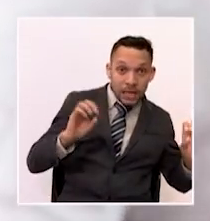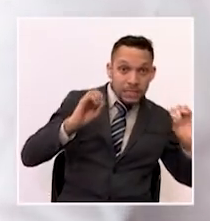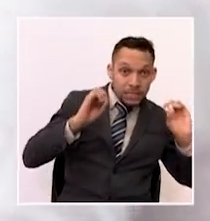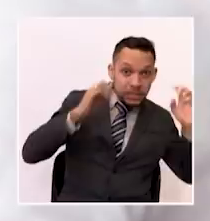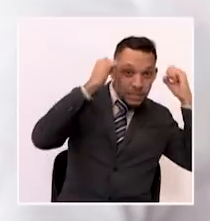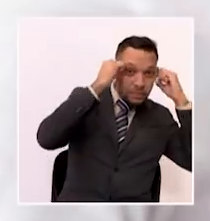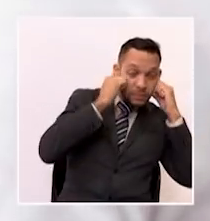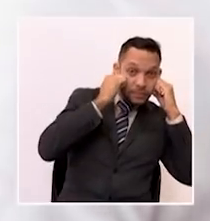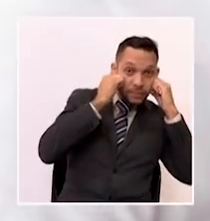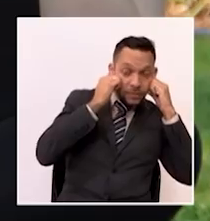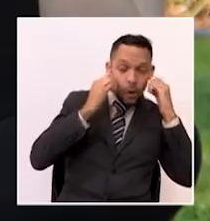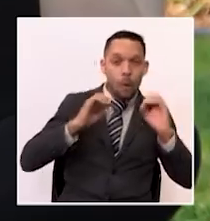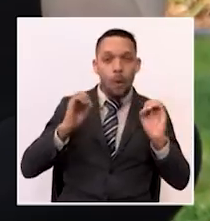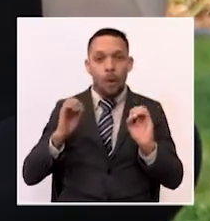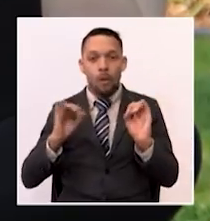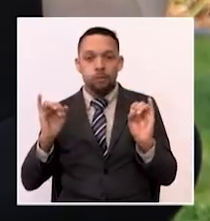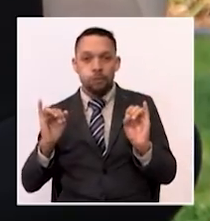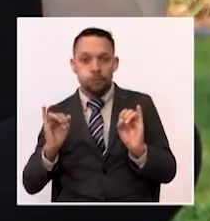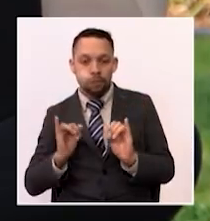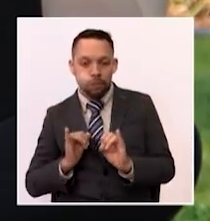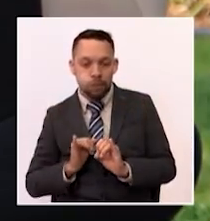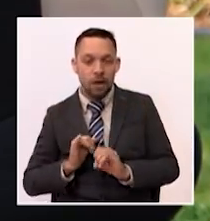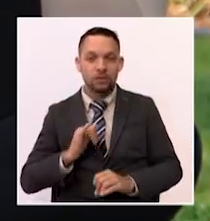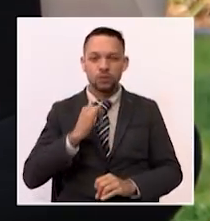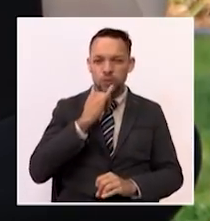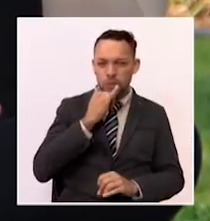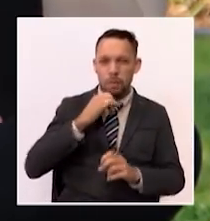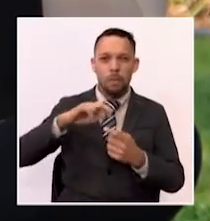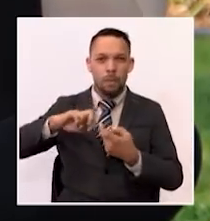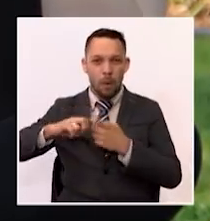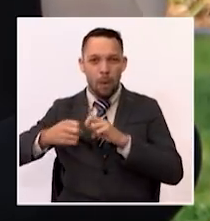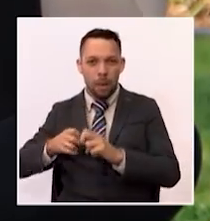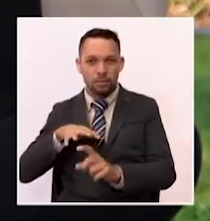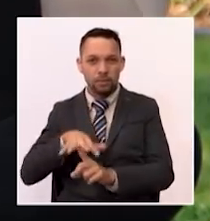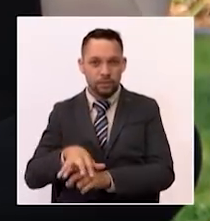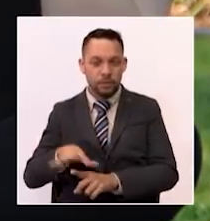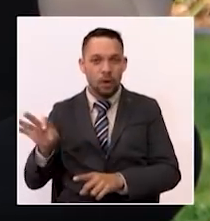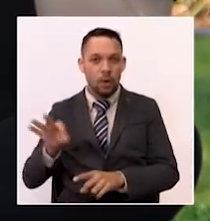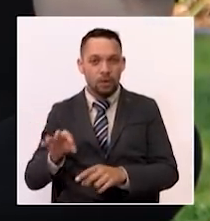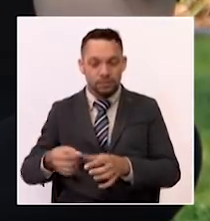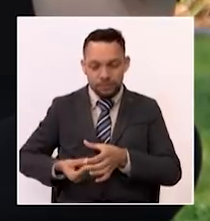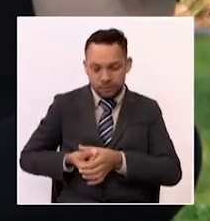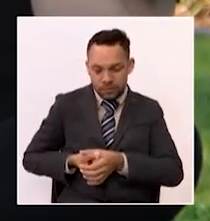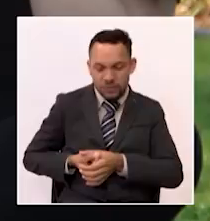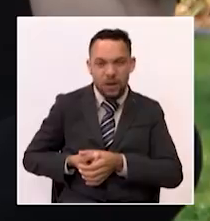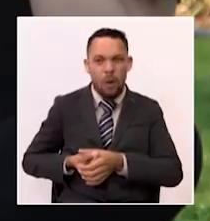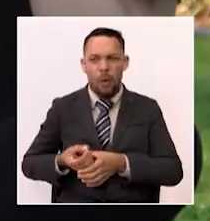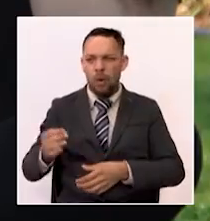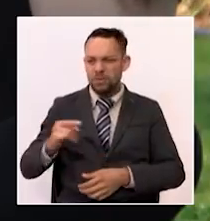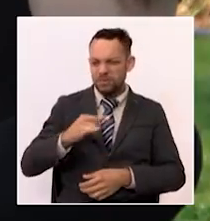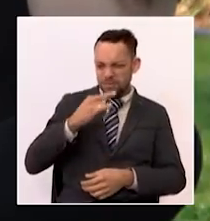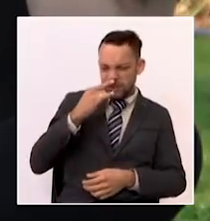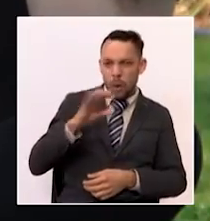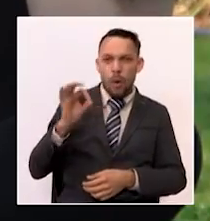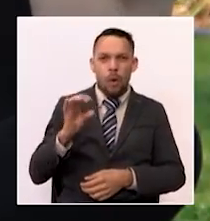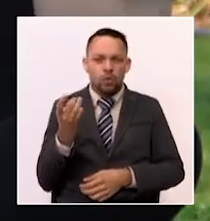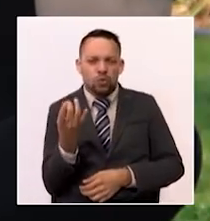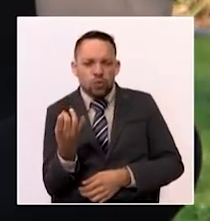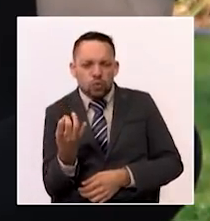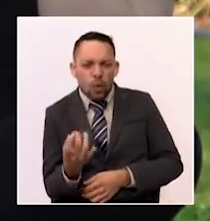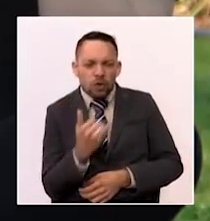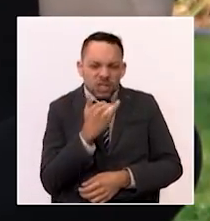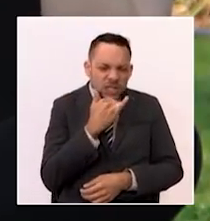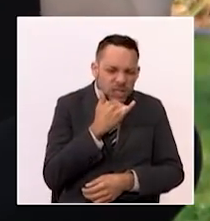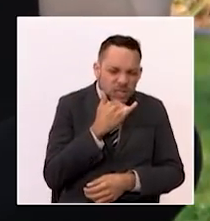o aumento de la frecuencia urinaria. Si presenta heridas en vagina o vulva, si sientes escozor o dolor al orinar, es